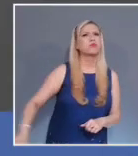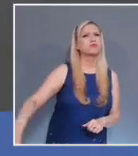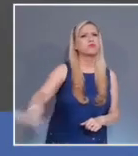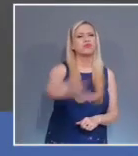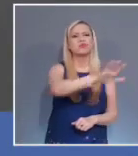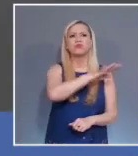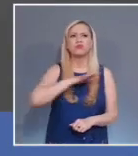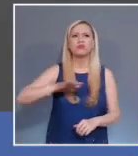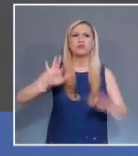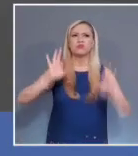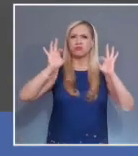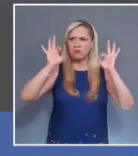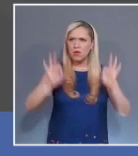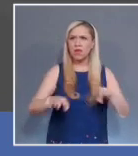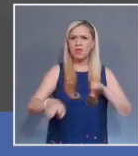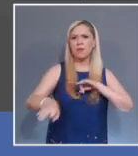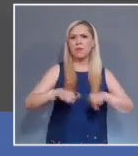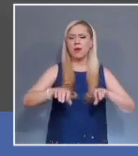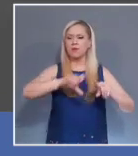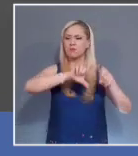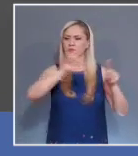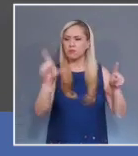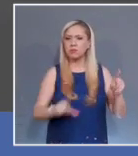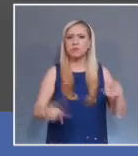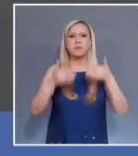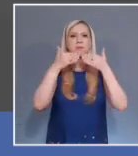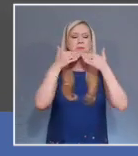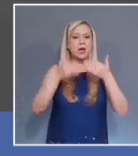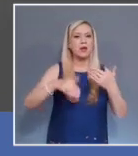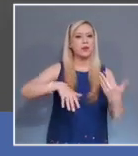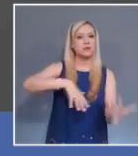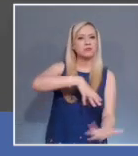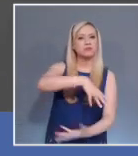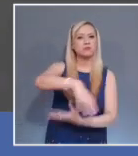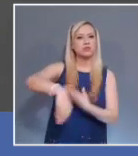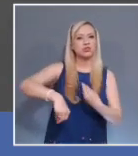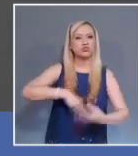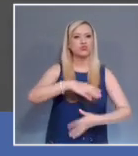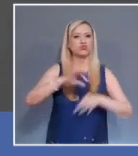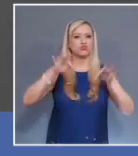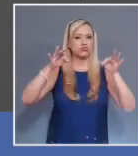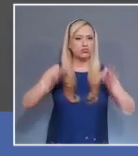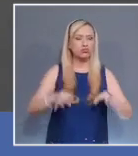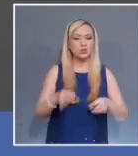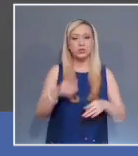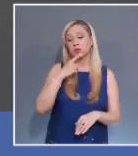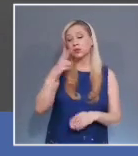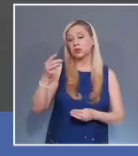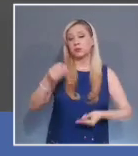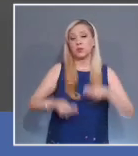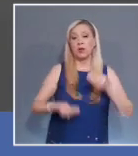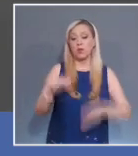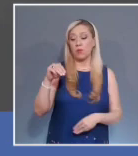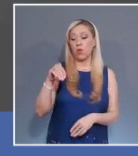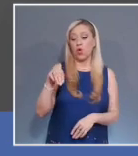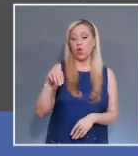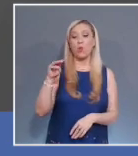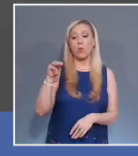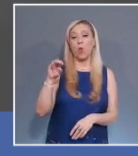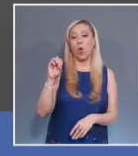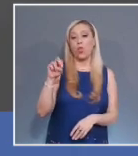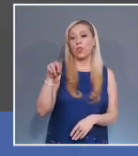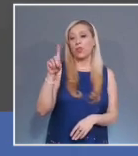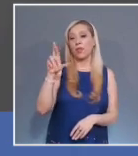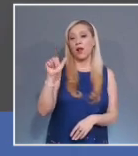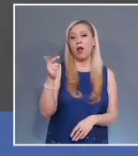El magistrado presidente del Tribunal Electoral, Reyes Rodríguez Mondragón, destacó que es de vital importancia fortalecer la confianza